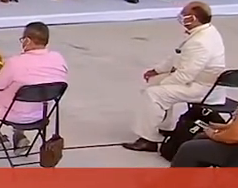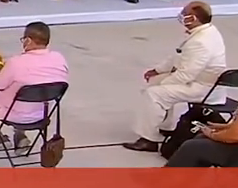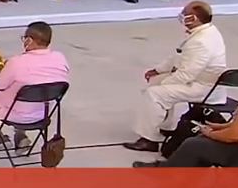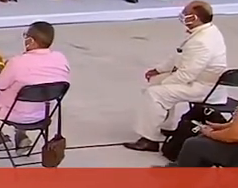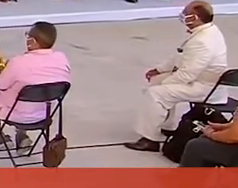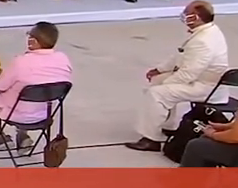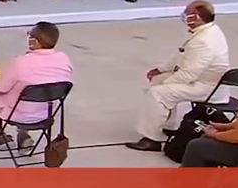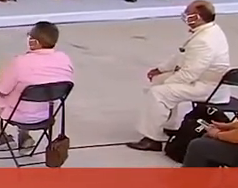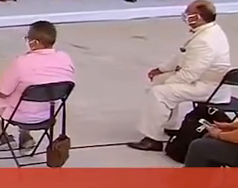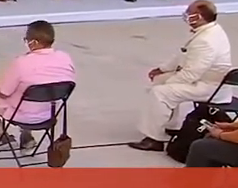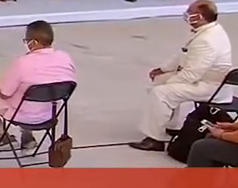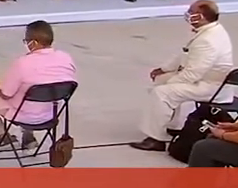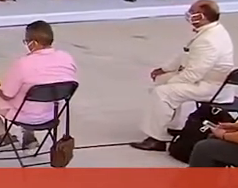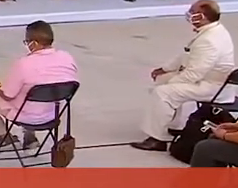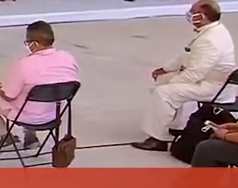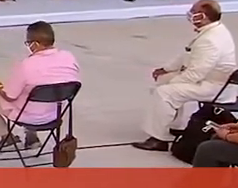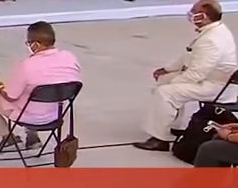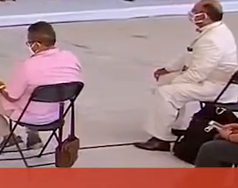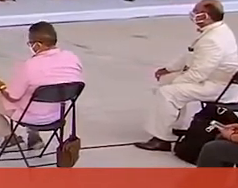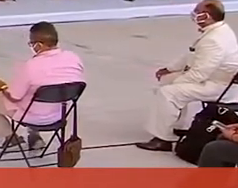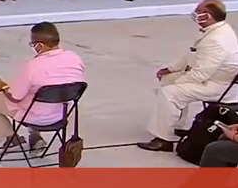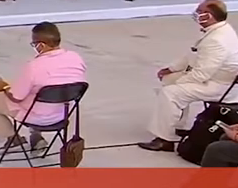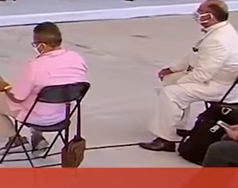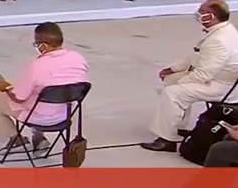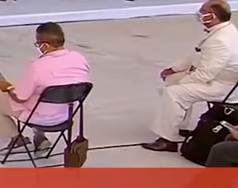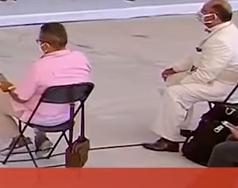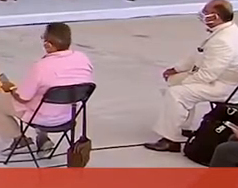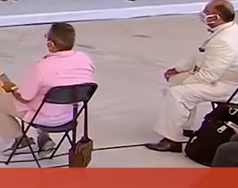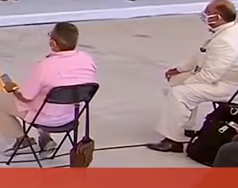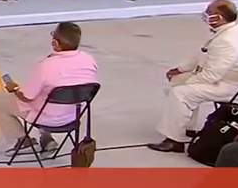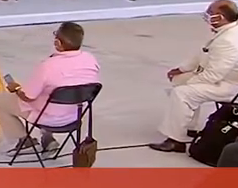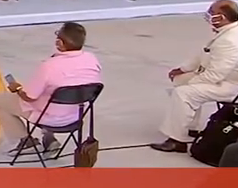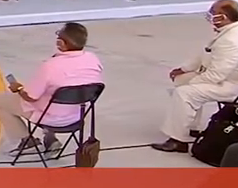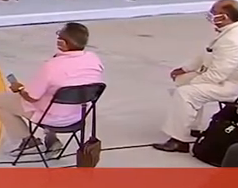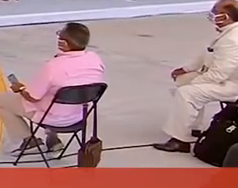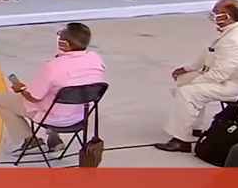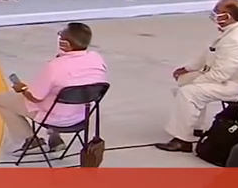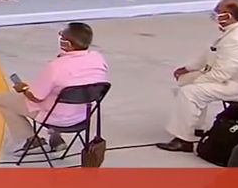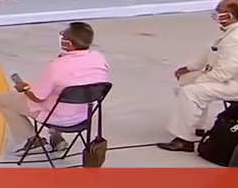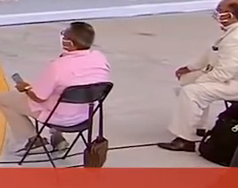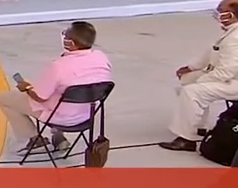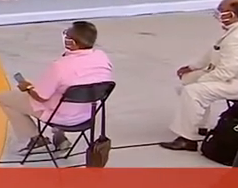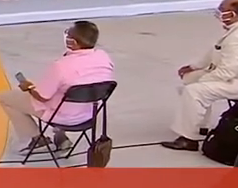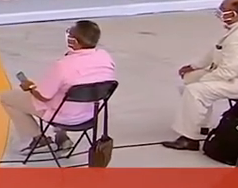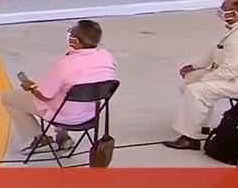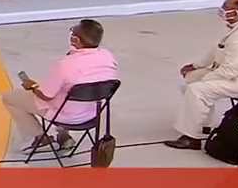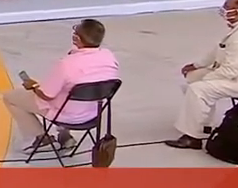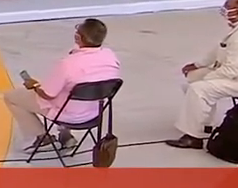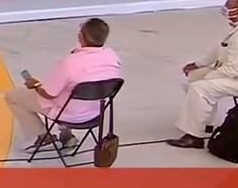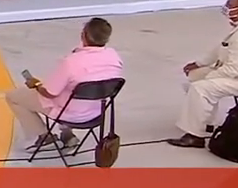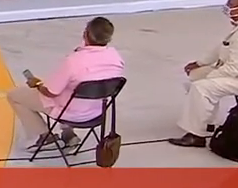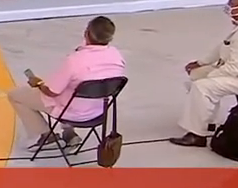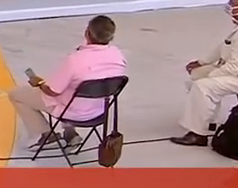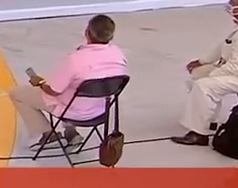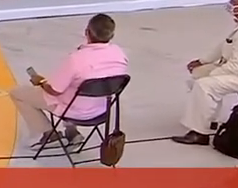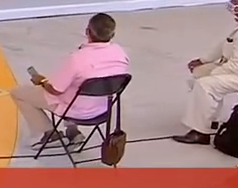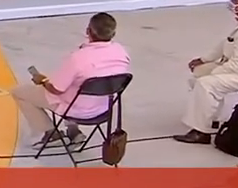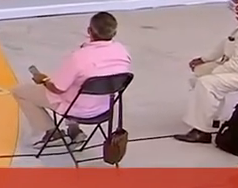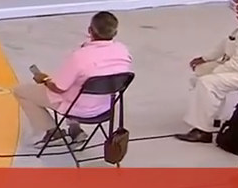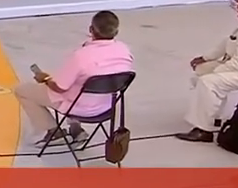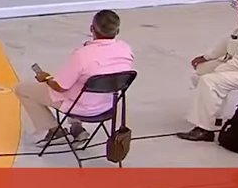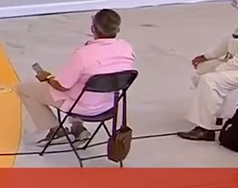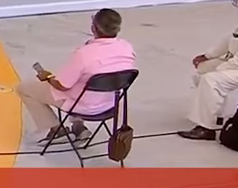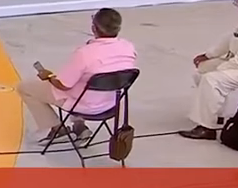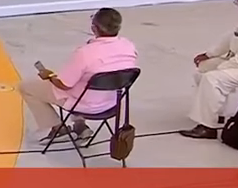pesos. No todo es INE, la mitad tiene que ver con los partidos, pues